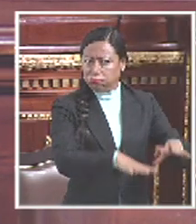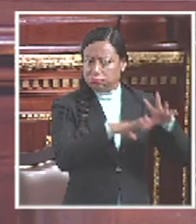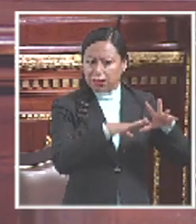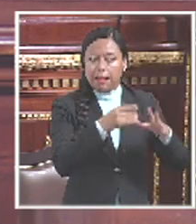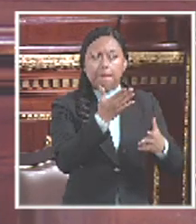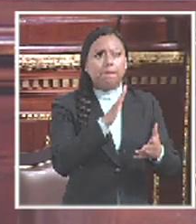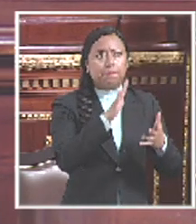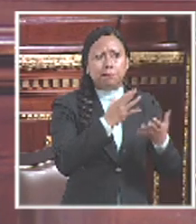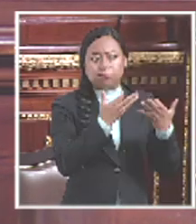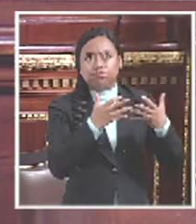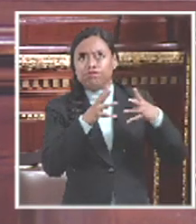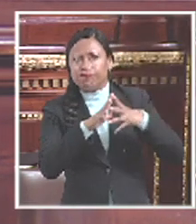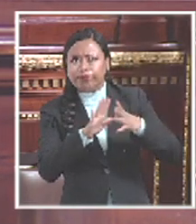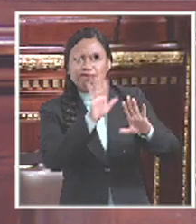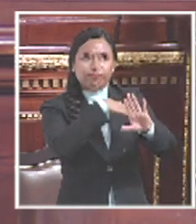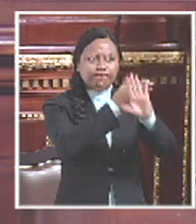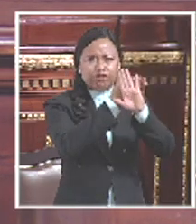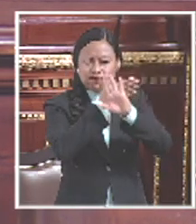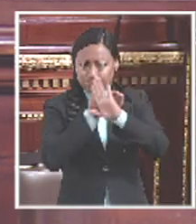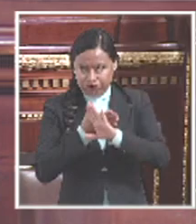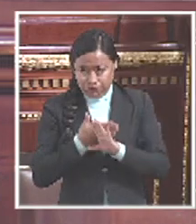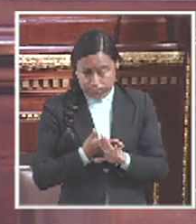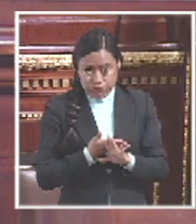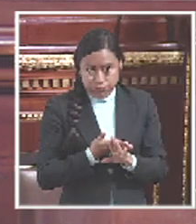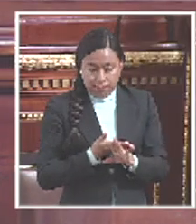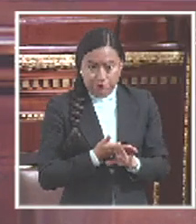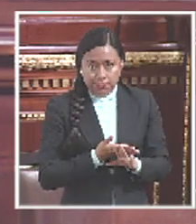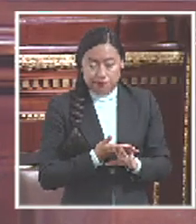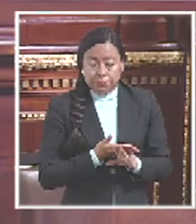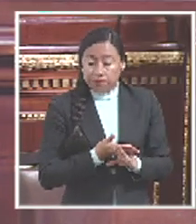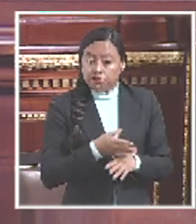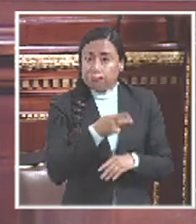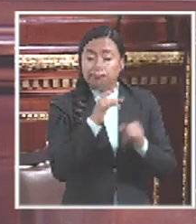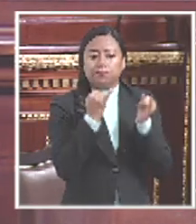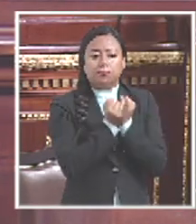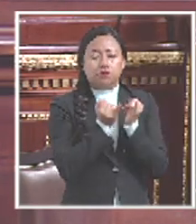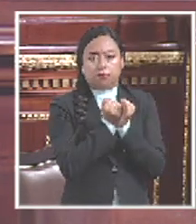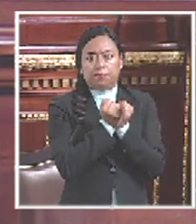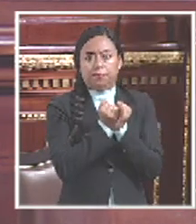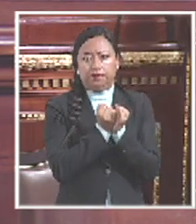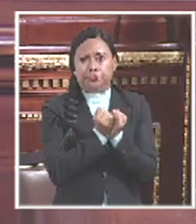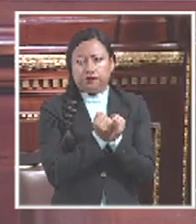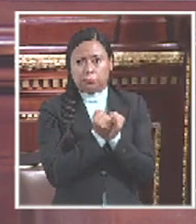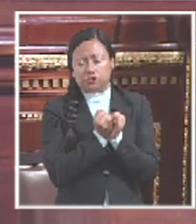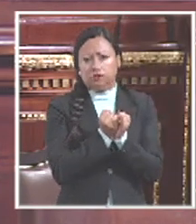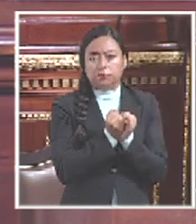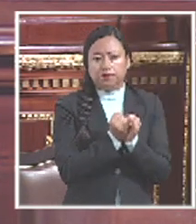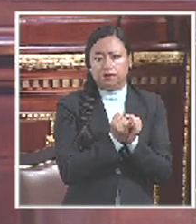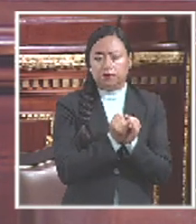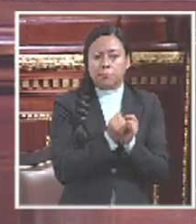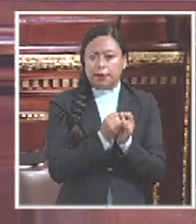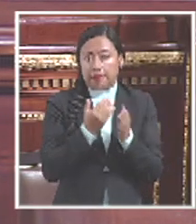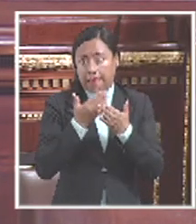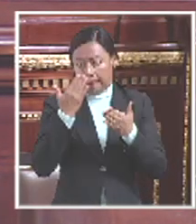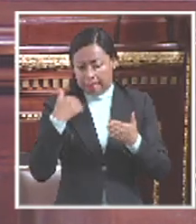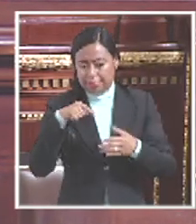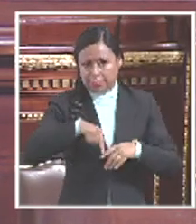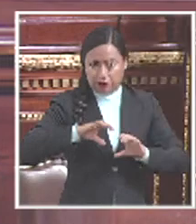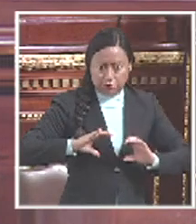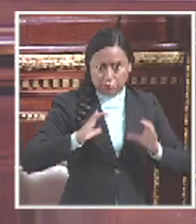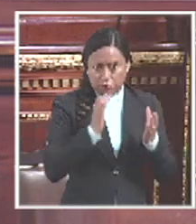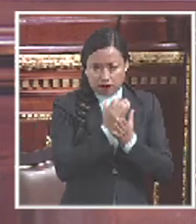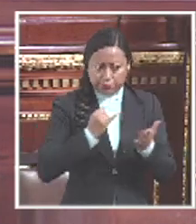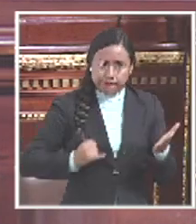del medio ambiente, y que en función de eso, la decisión que se tomó en este